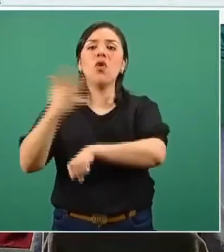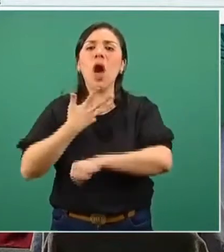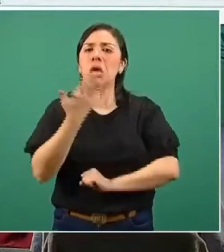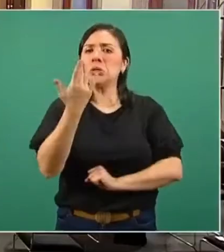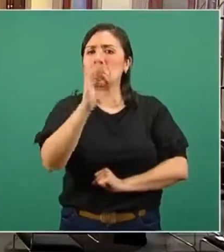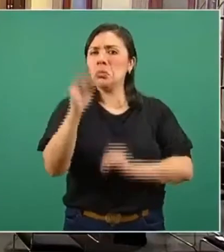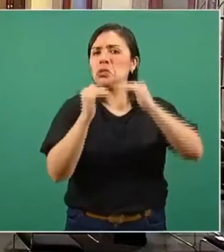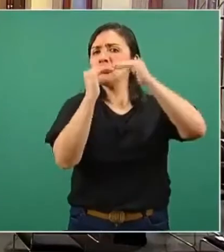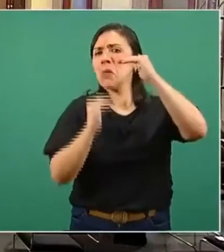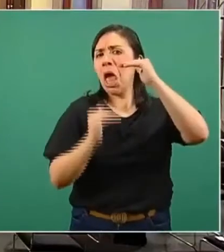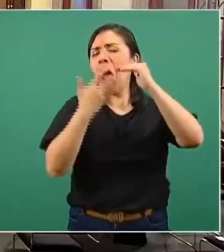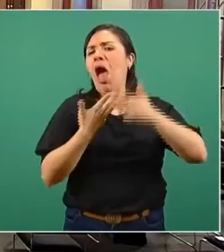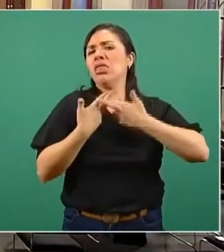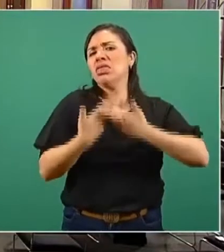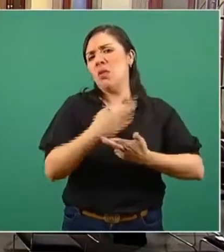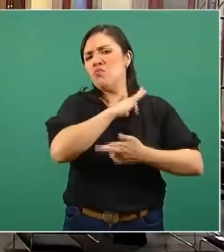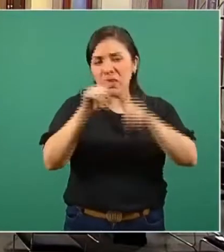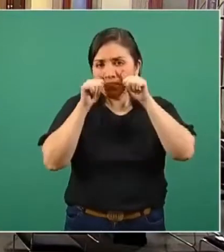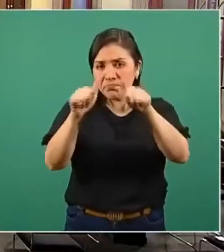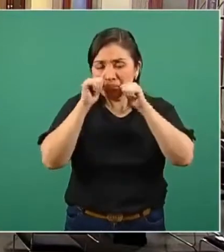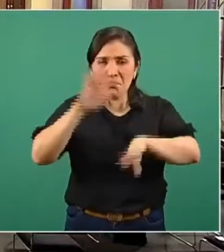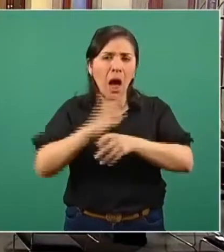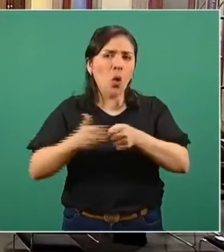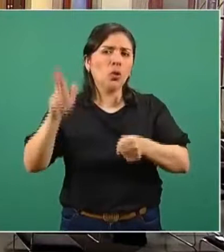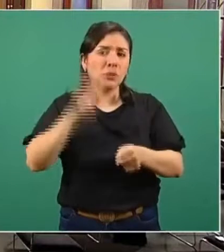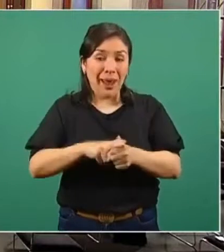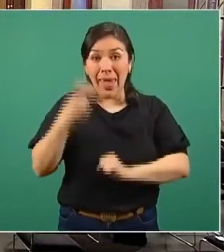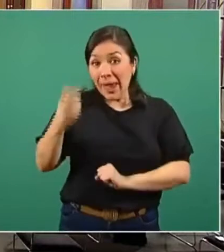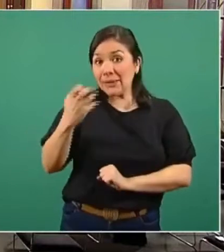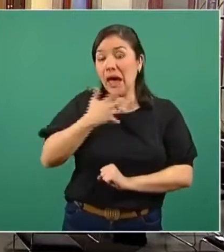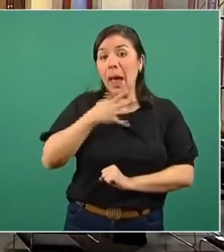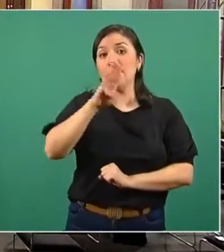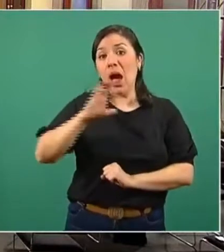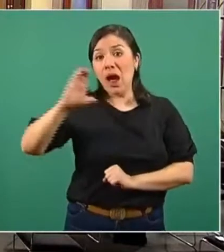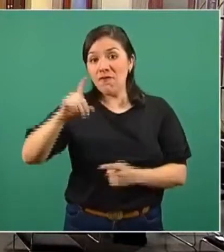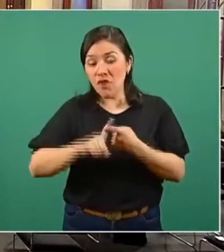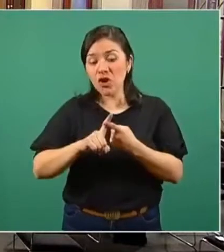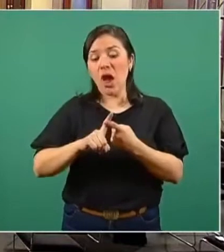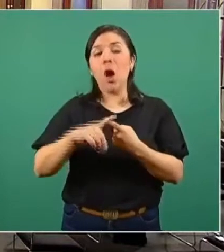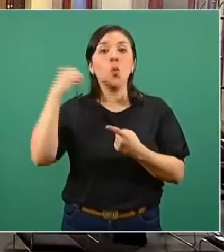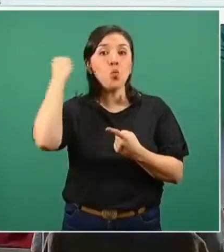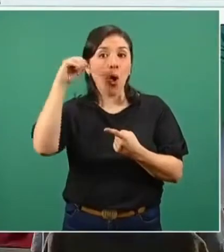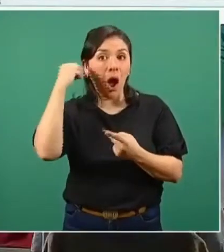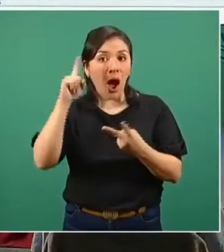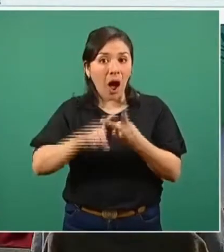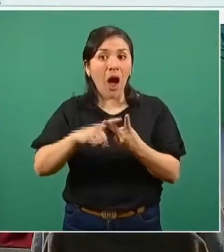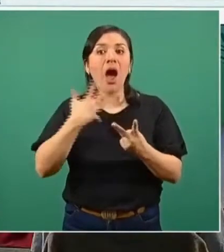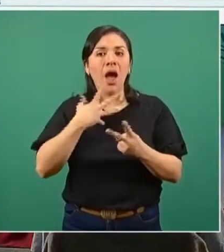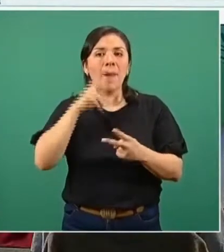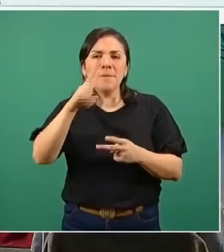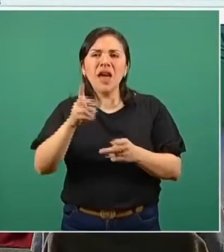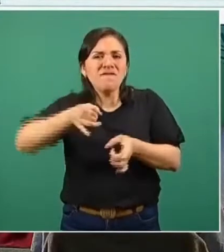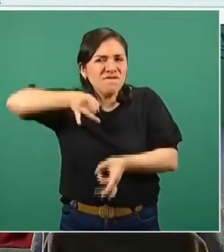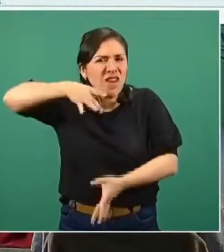del 50% de ocupación hospitalaria. Aquí aparecen Baja California Sur y Oaxaca con una flecha